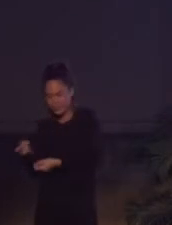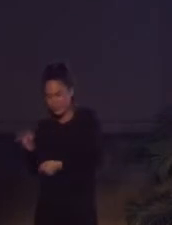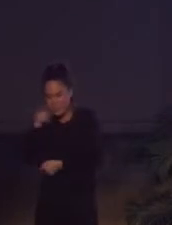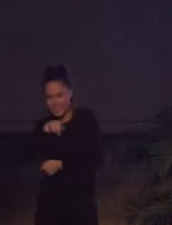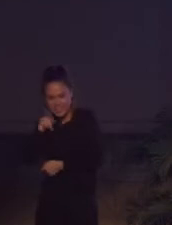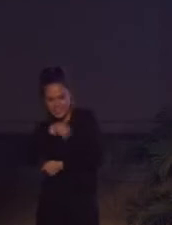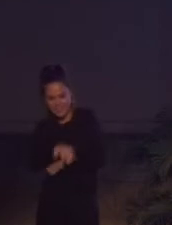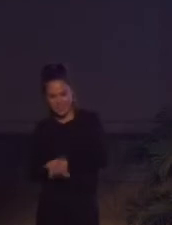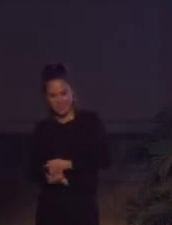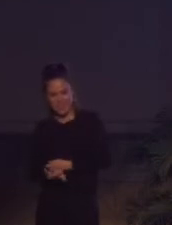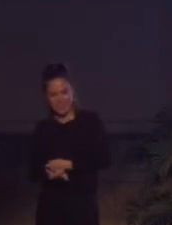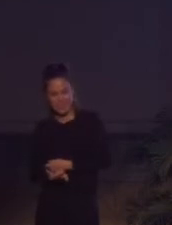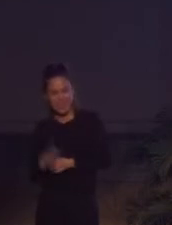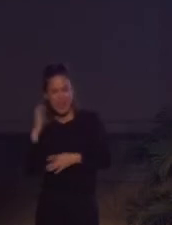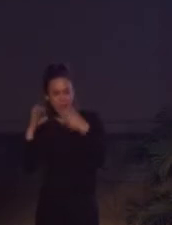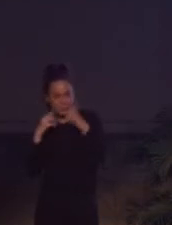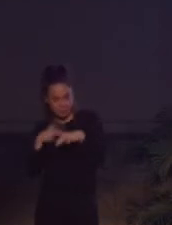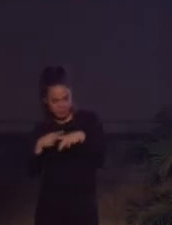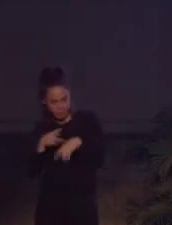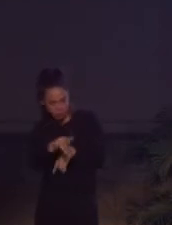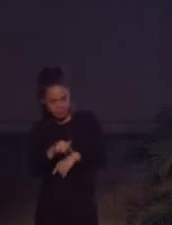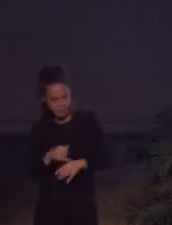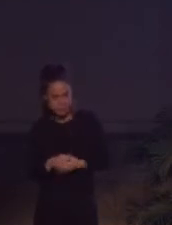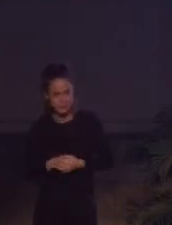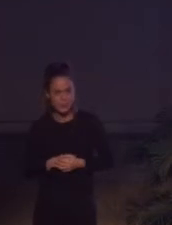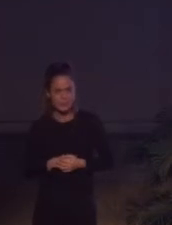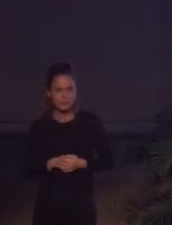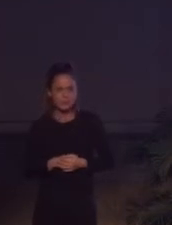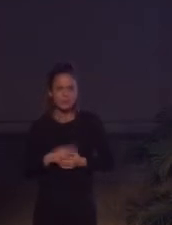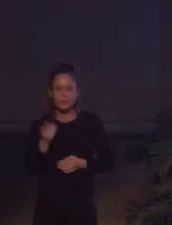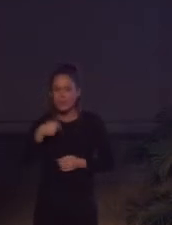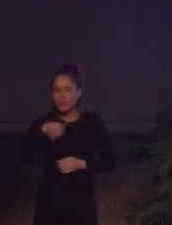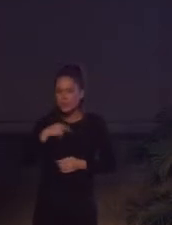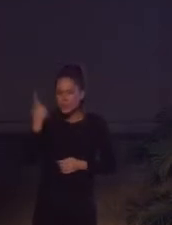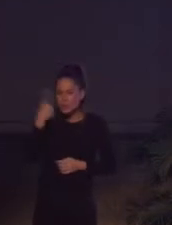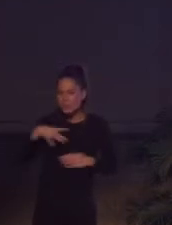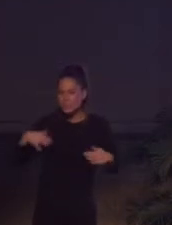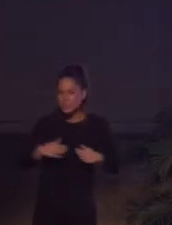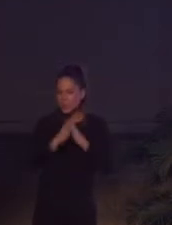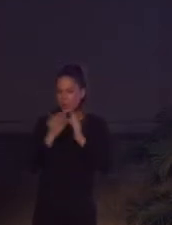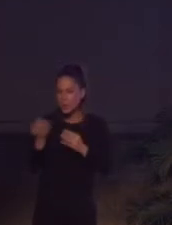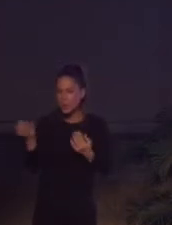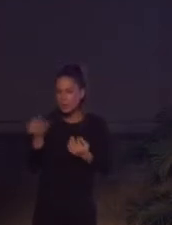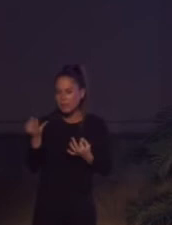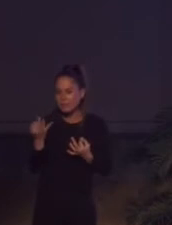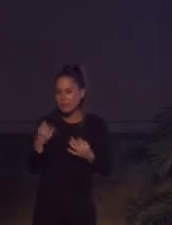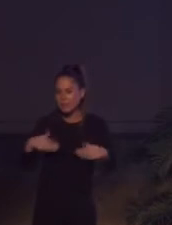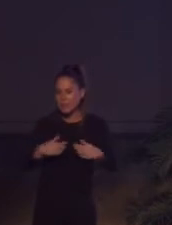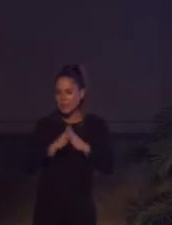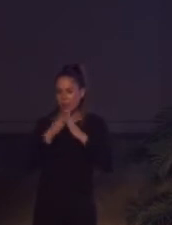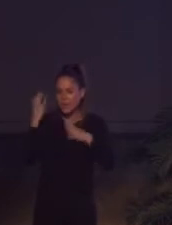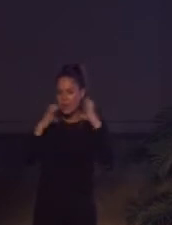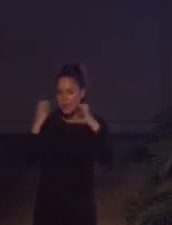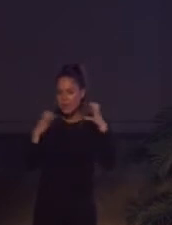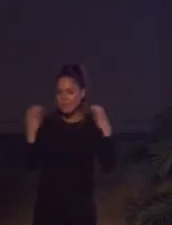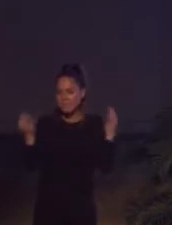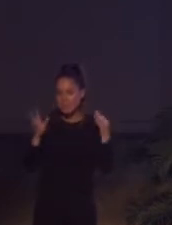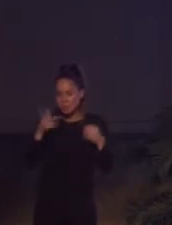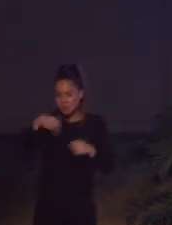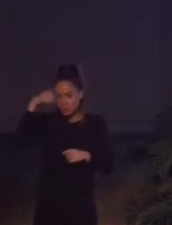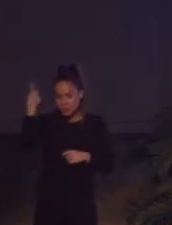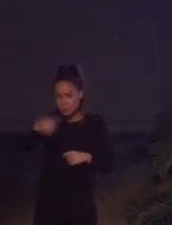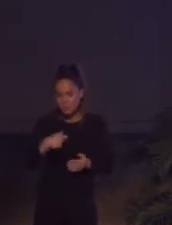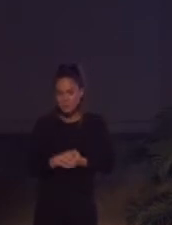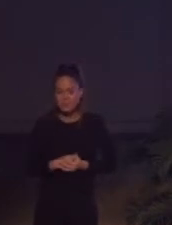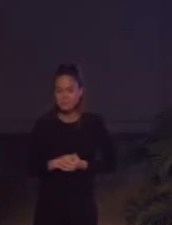¿no? Yo no sé, ¿sabéis lo que es un santuario de animales? Sí, ¿no? La mayoría. Bueno, es